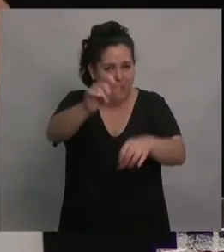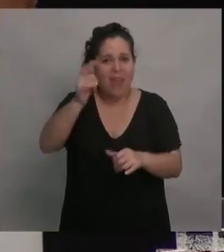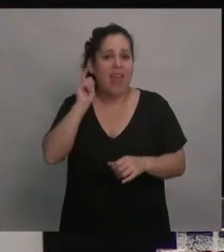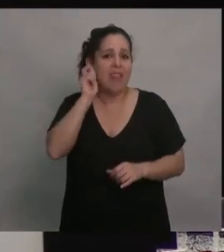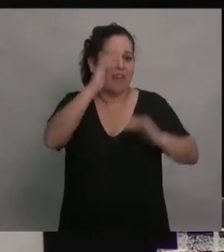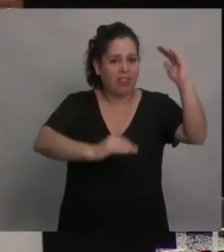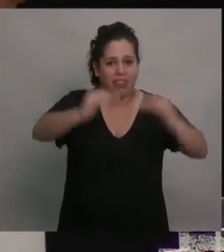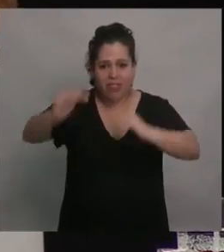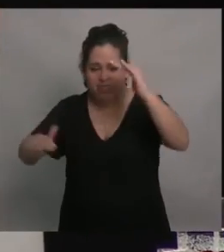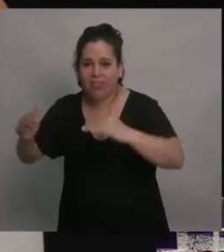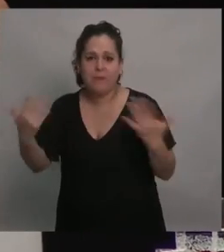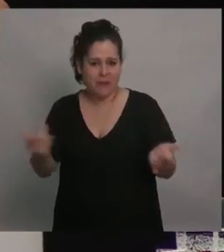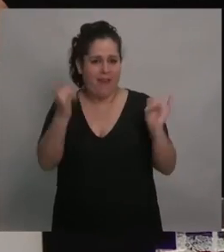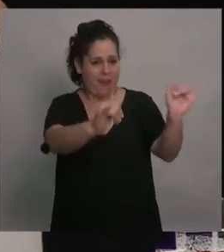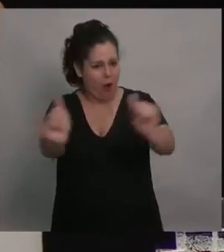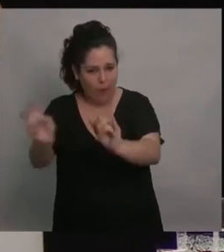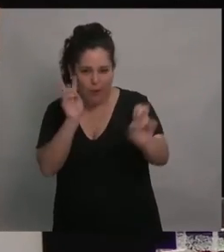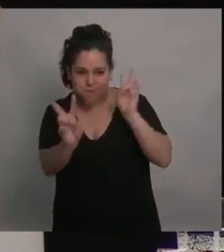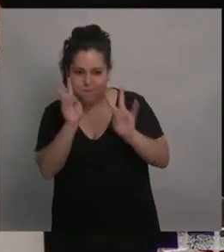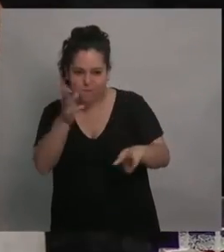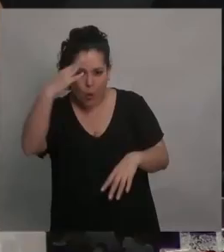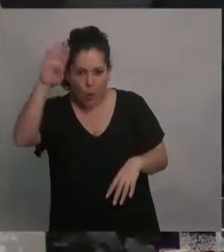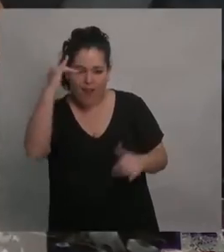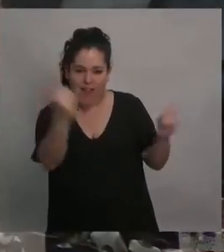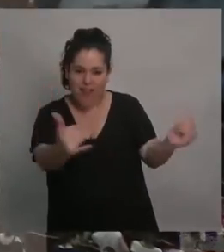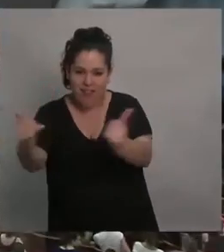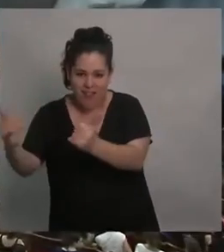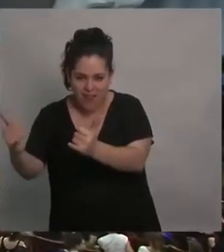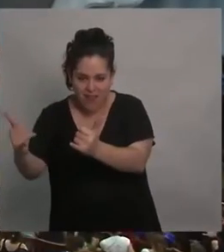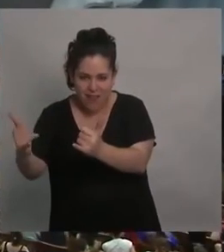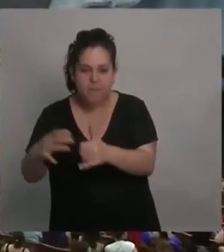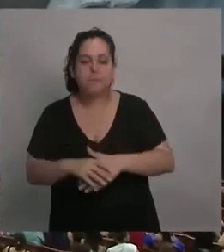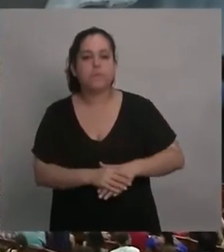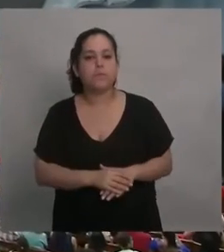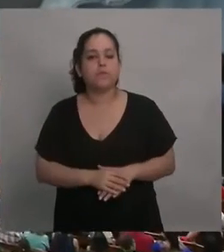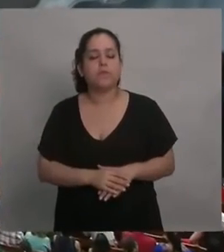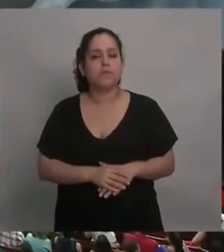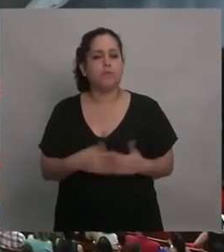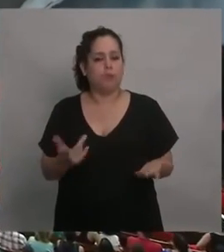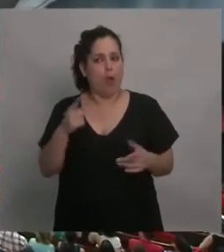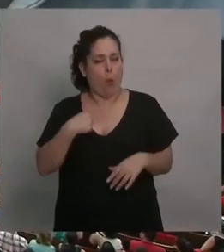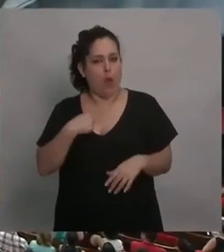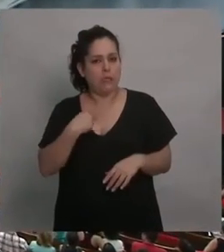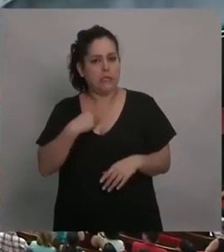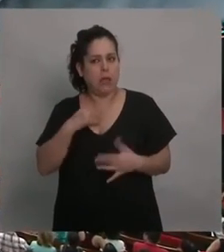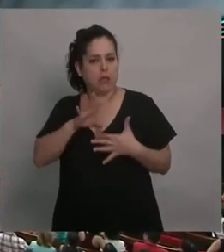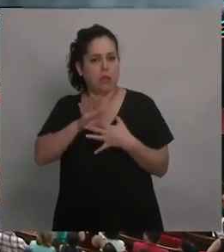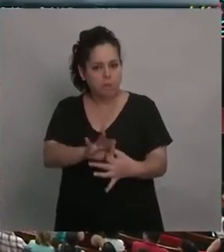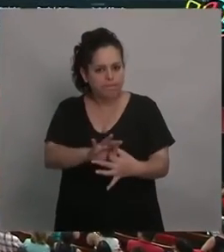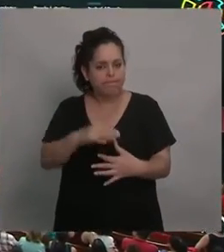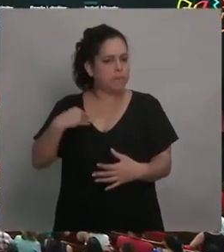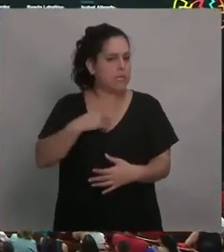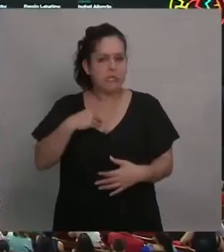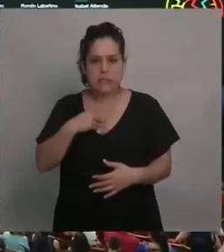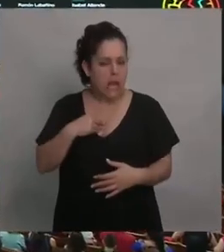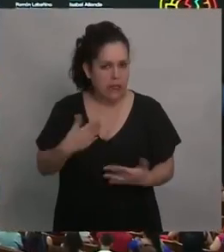edades, porque también lo hay jóvenes, ¿verdad, Odalis? Que sienten, como también lo hay Lil, que